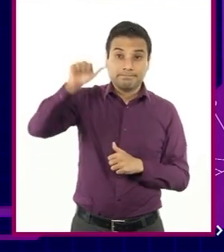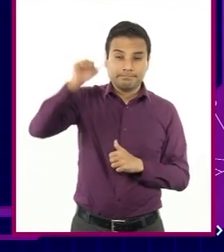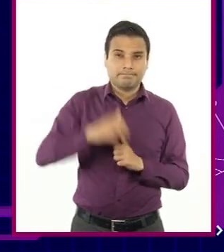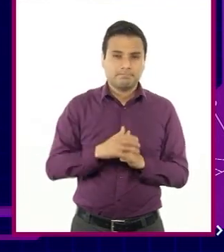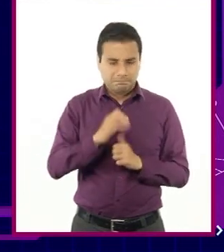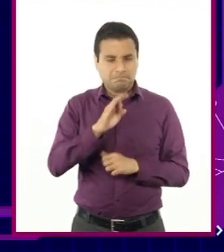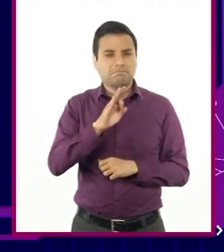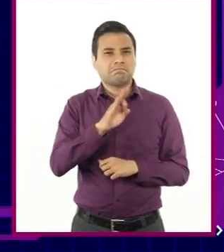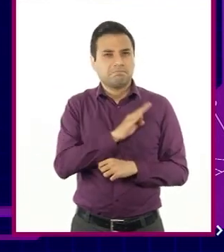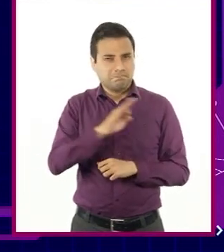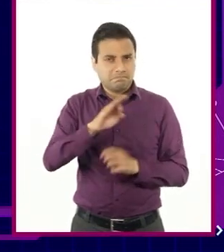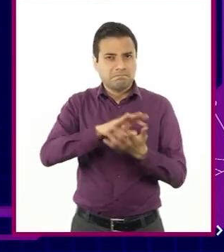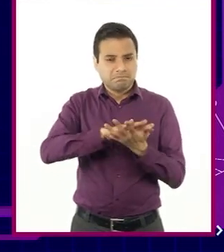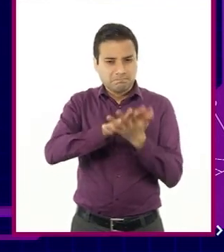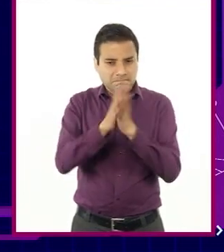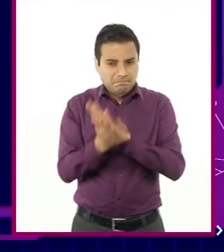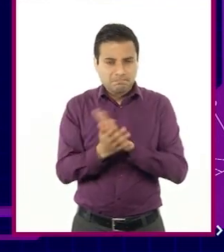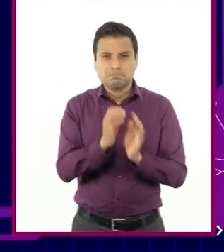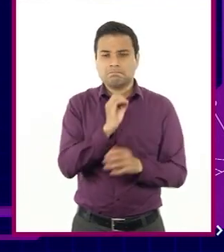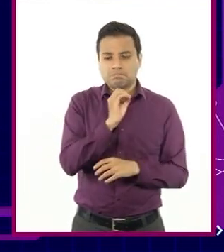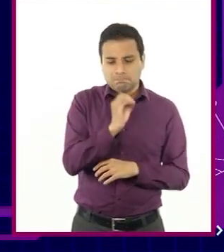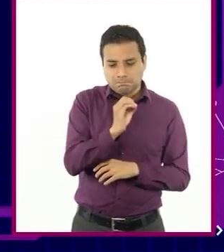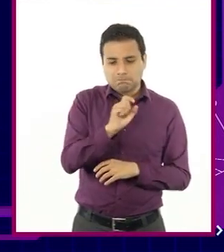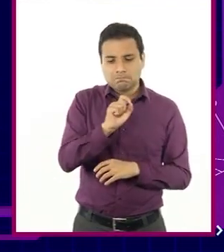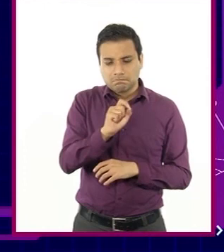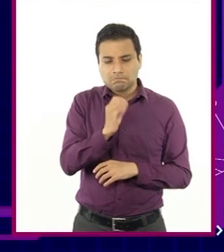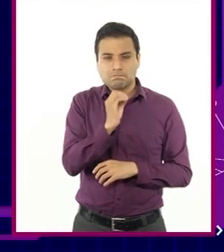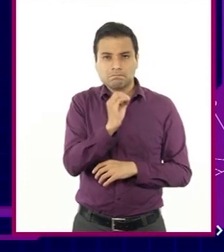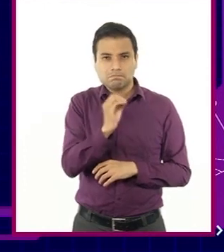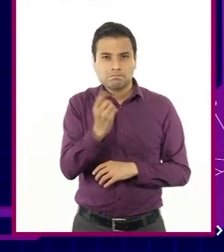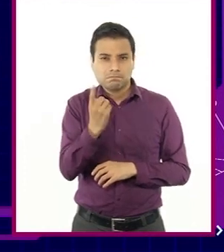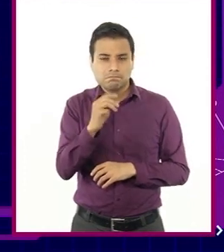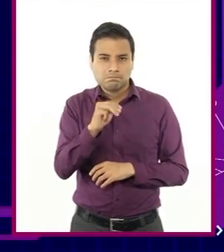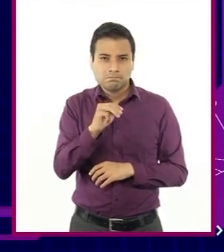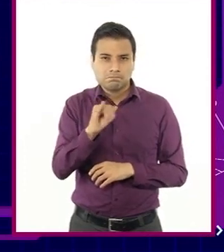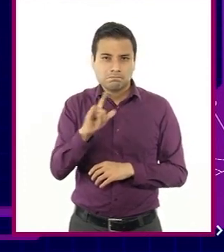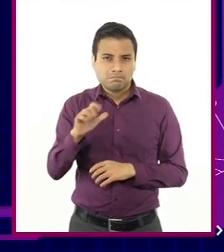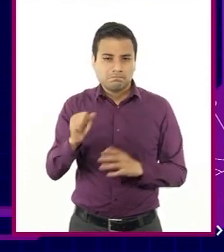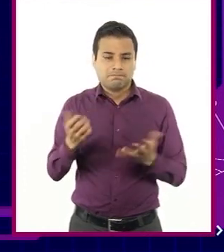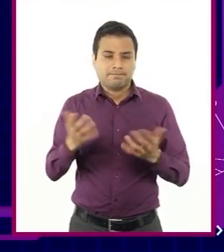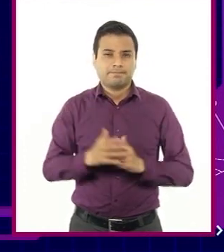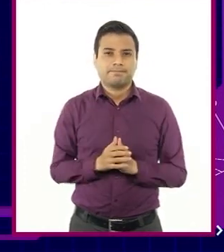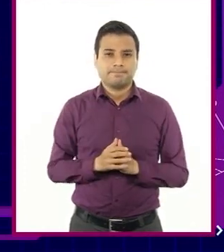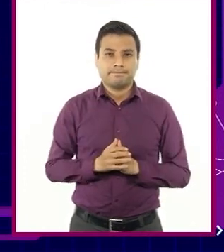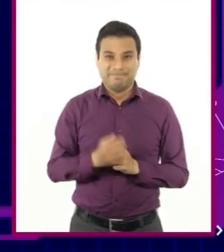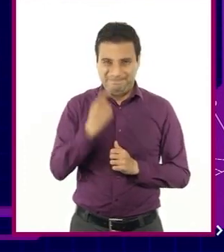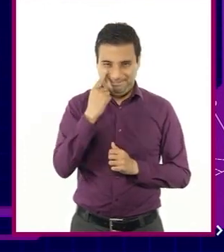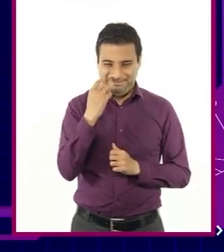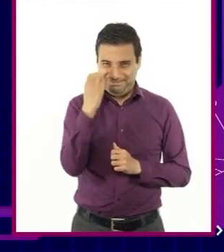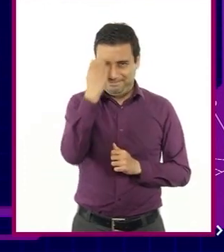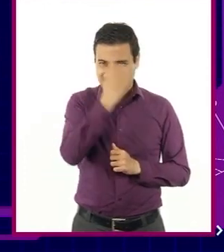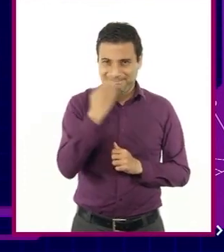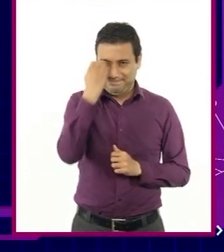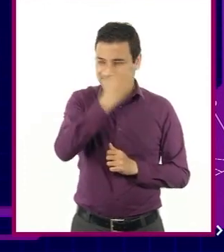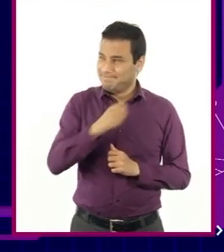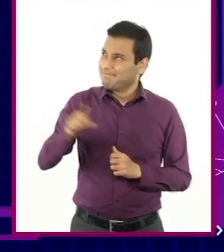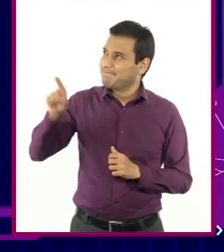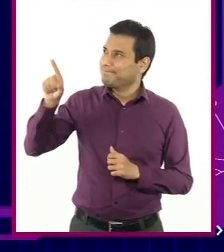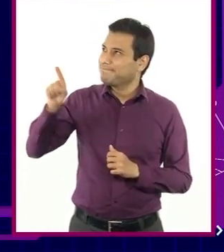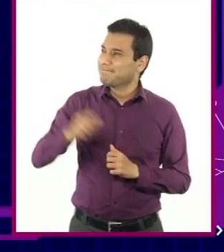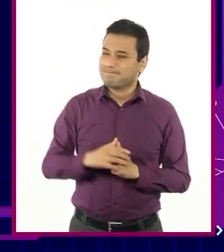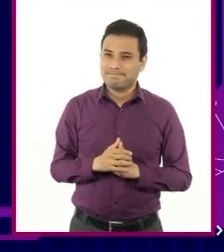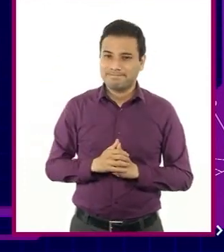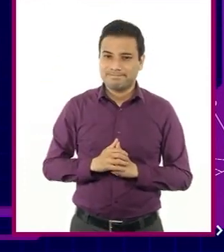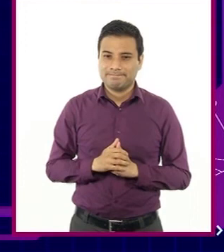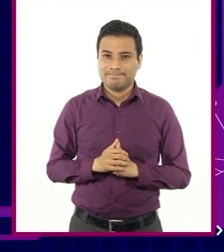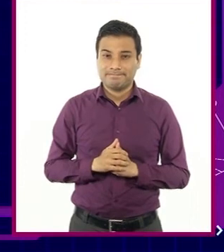puede expresar como 0.001 millas. Analizando los valores de la tabla, observamos que no es común manejar